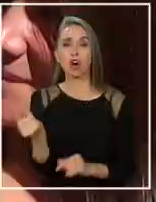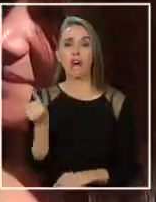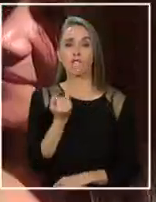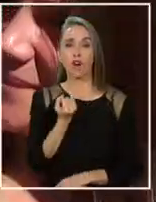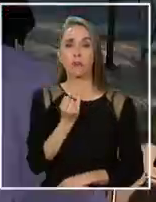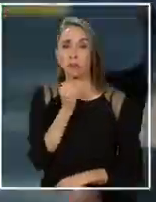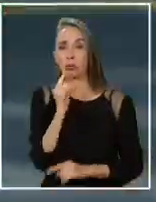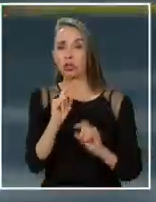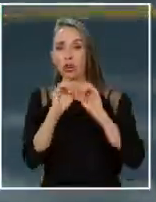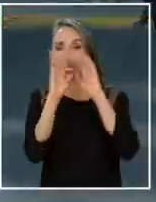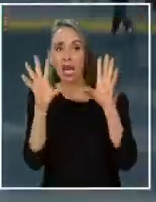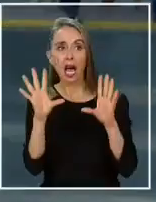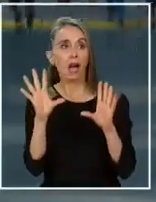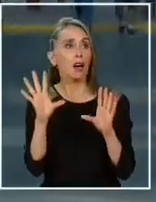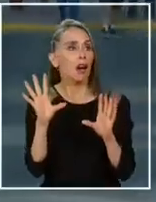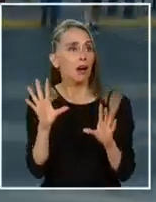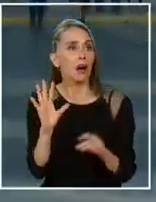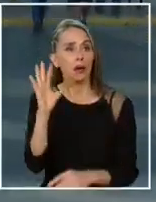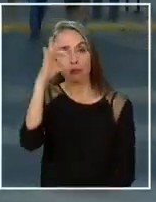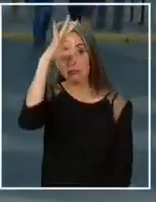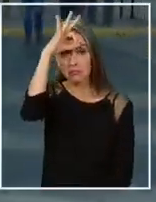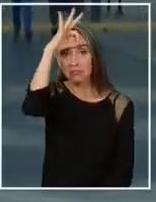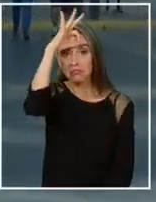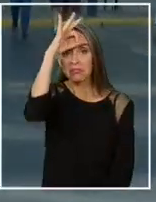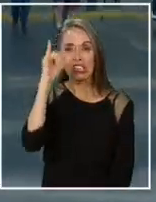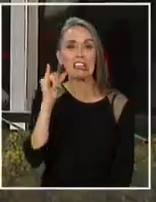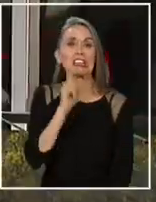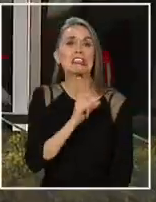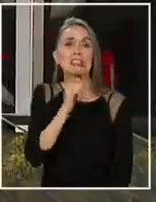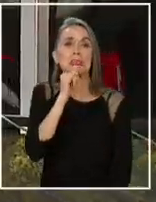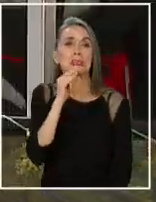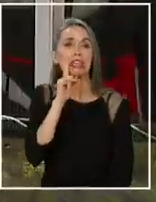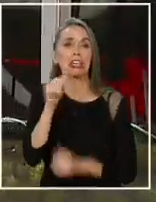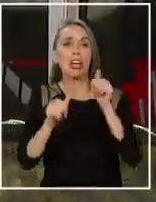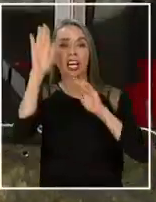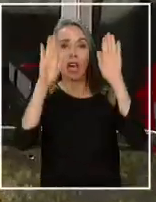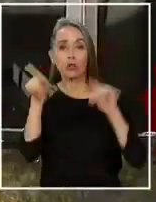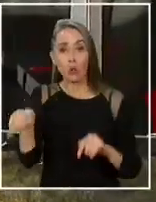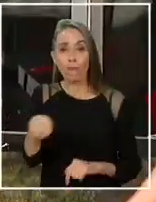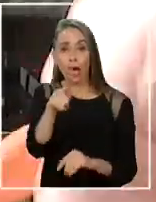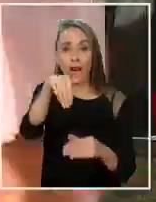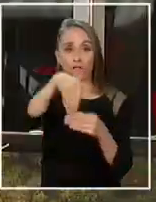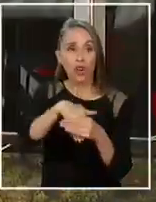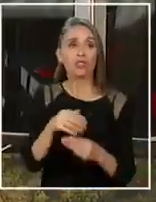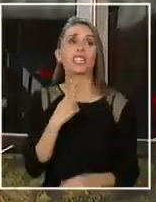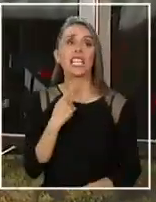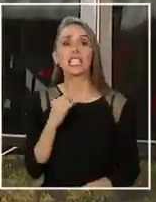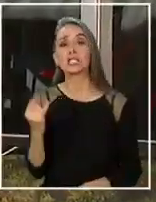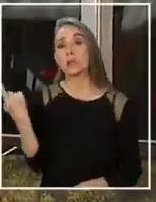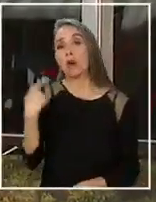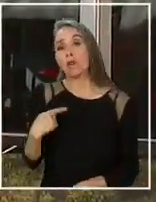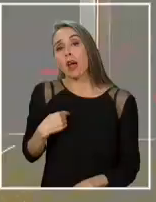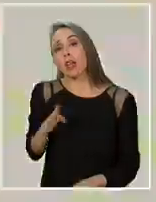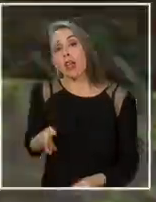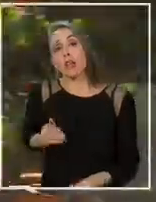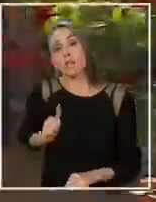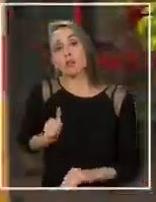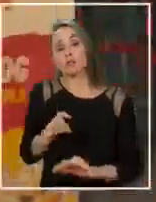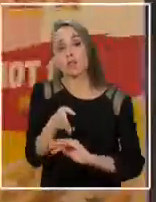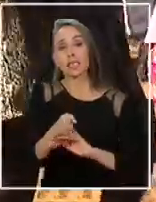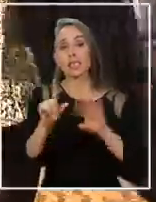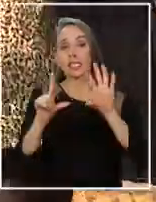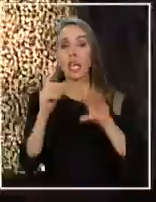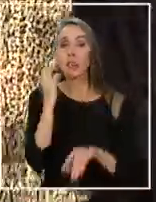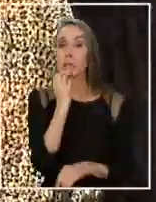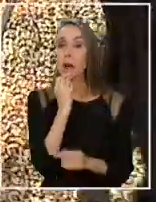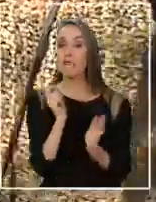información. No hay nada claro. Ah, no tengo la menor idea. Ni siquiera sé los candidatos. ¿Piensas ir a votar? ¿Te interesa el proceso? O sea, si es obligatorio, tengo que ir. 7 de